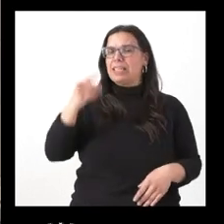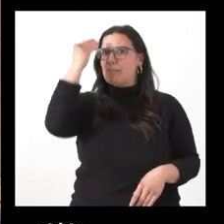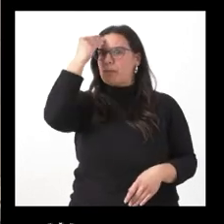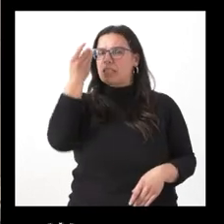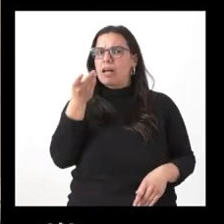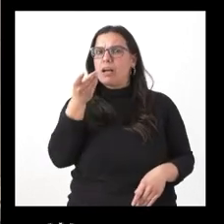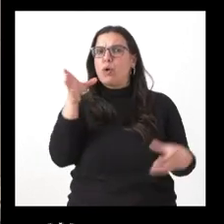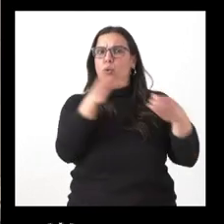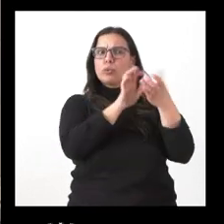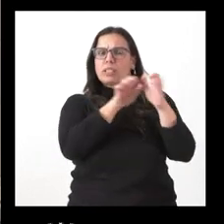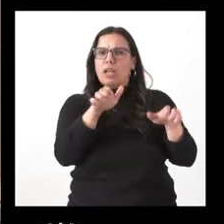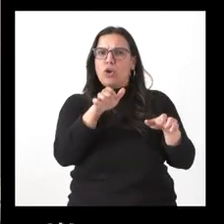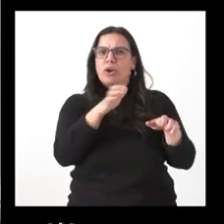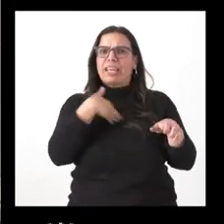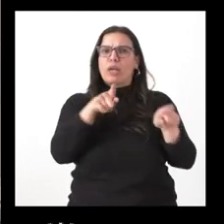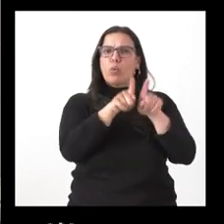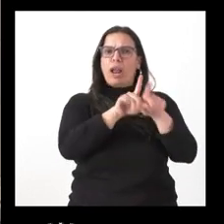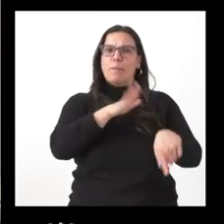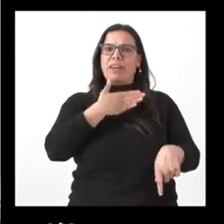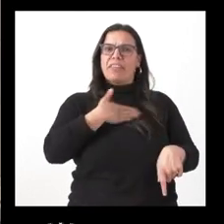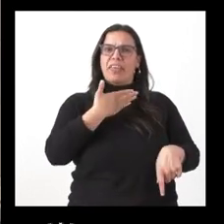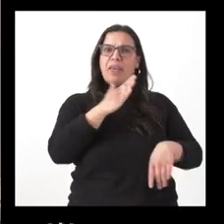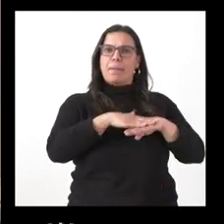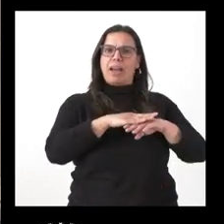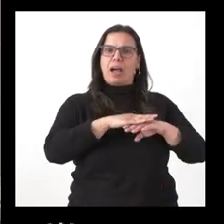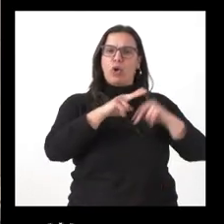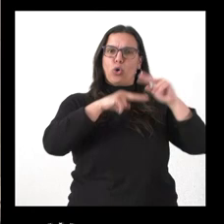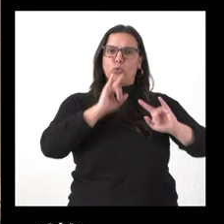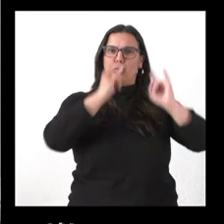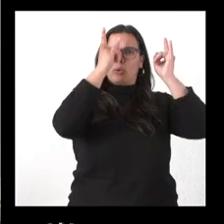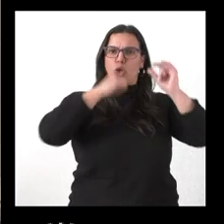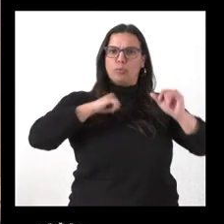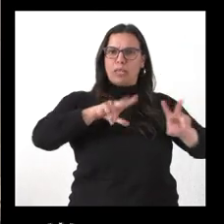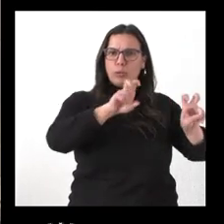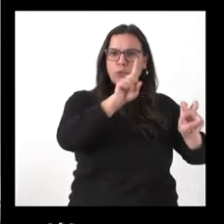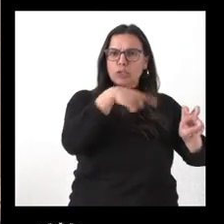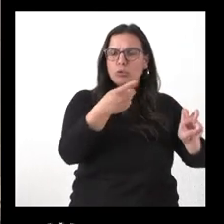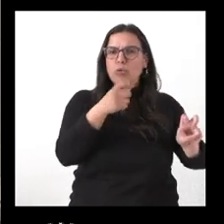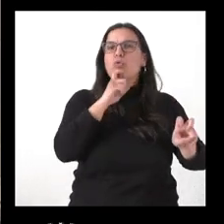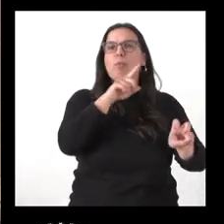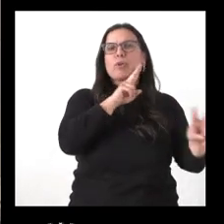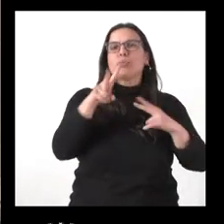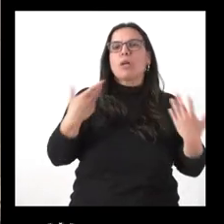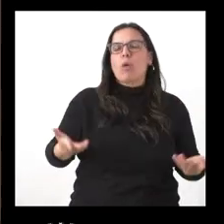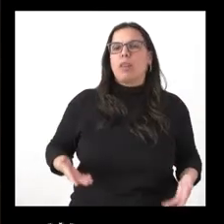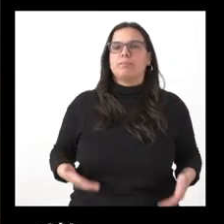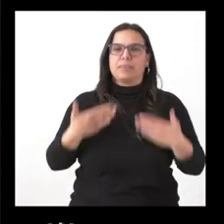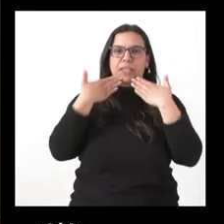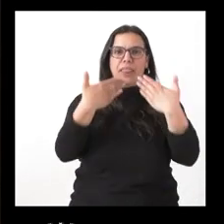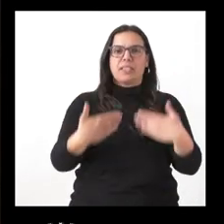va a recurrir a la beneficiencia para construir el nuevo el nuevo hospital de Segovia Qué tienen que decir al respecto gracias